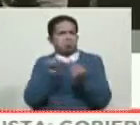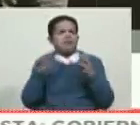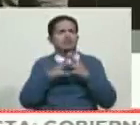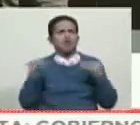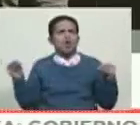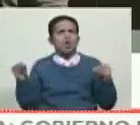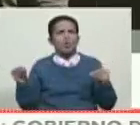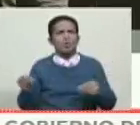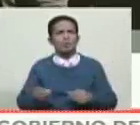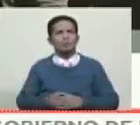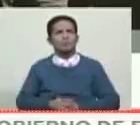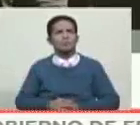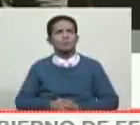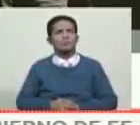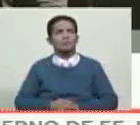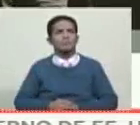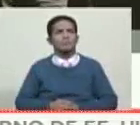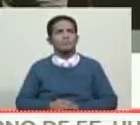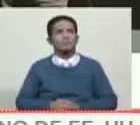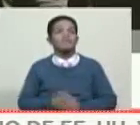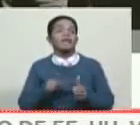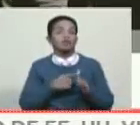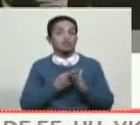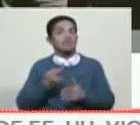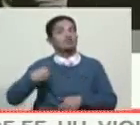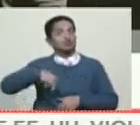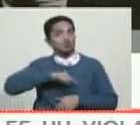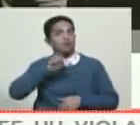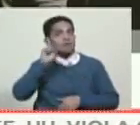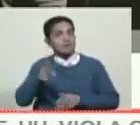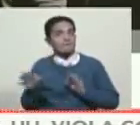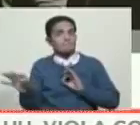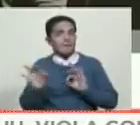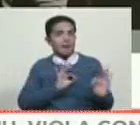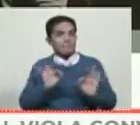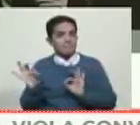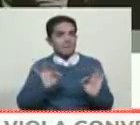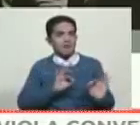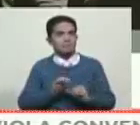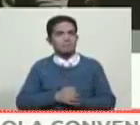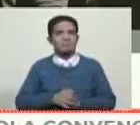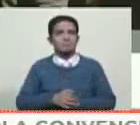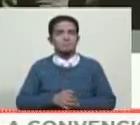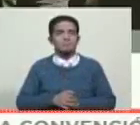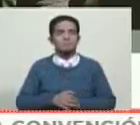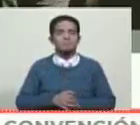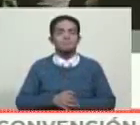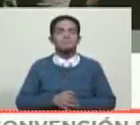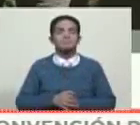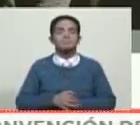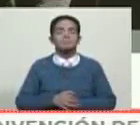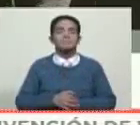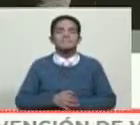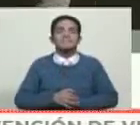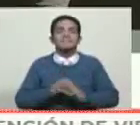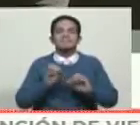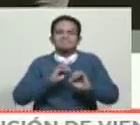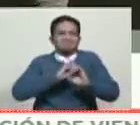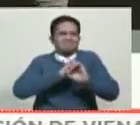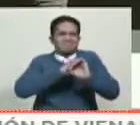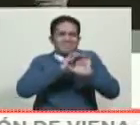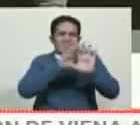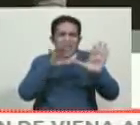Acabarían absolutamente con todo. Entonces nosotros debemos estar preparados. Está claro que en el marco de